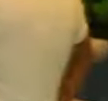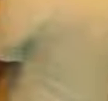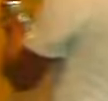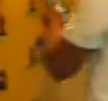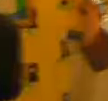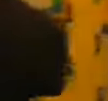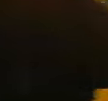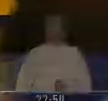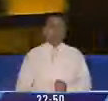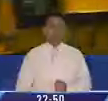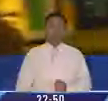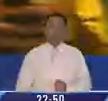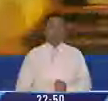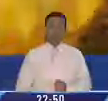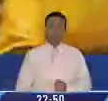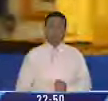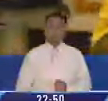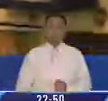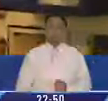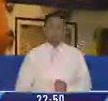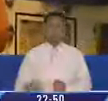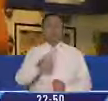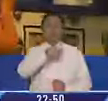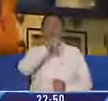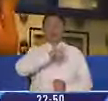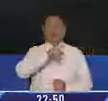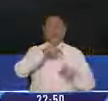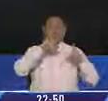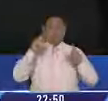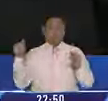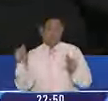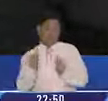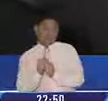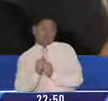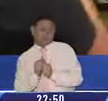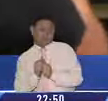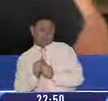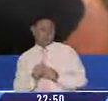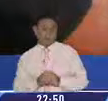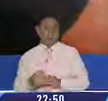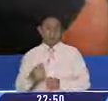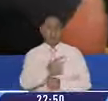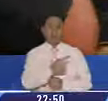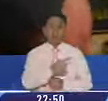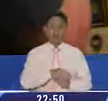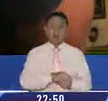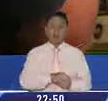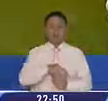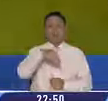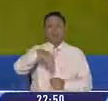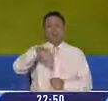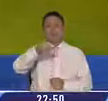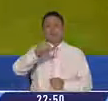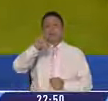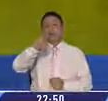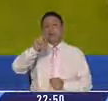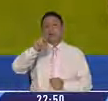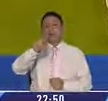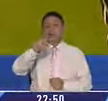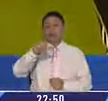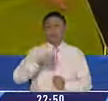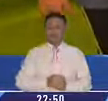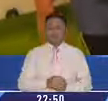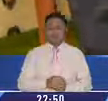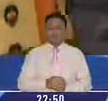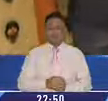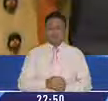réplica de don Edson Arantes de nacimiento, el querido Pelé. Ahí lo vemos a Diego Armando Maradona también presente ahí, una